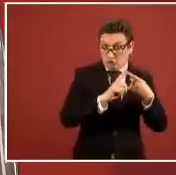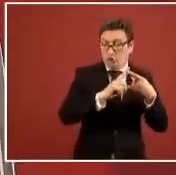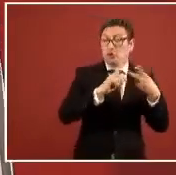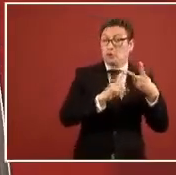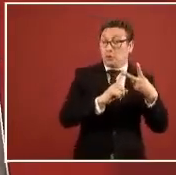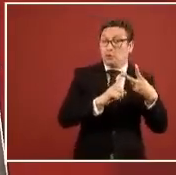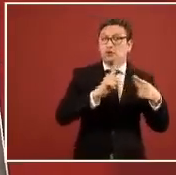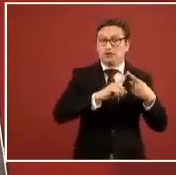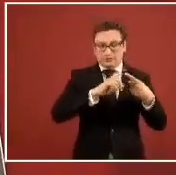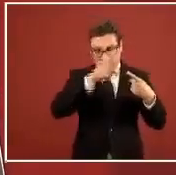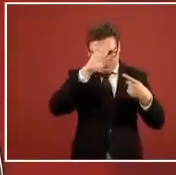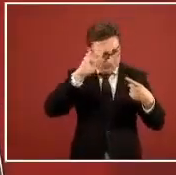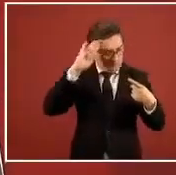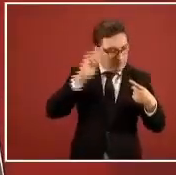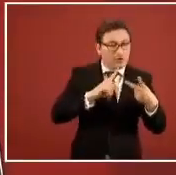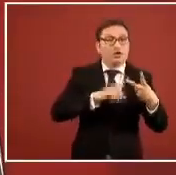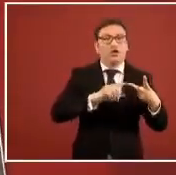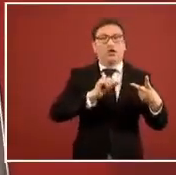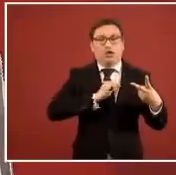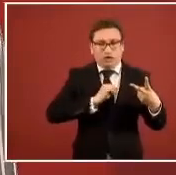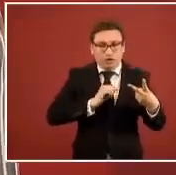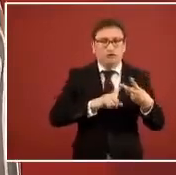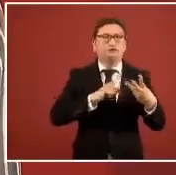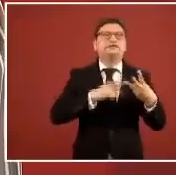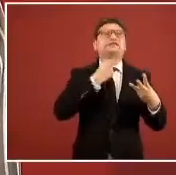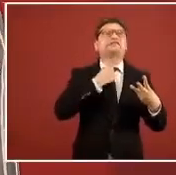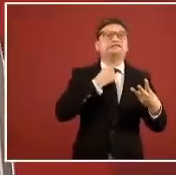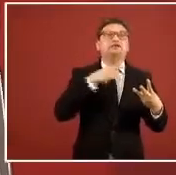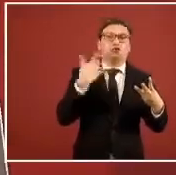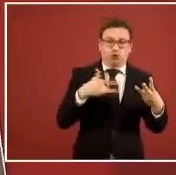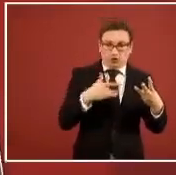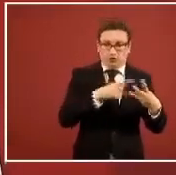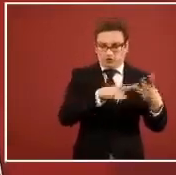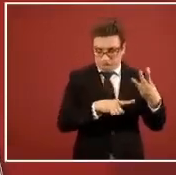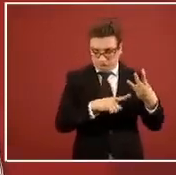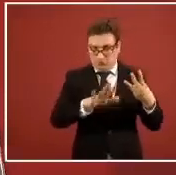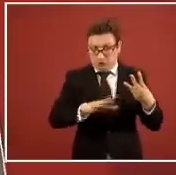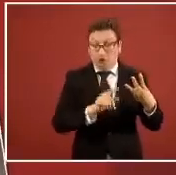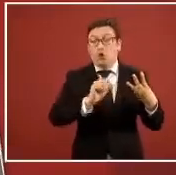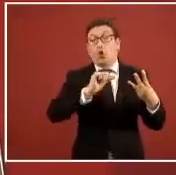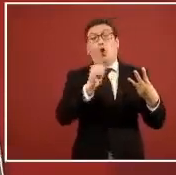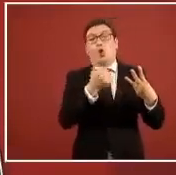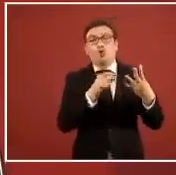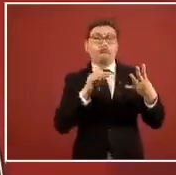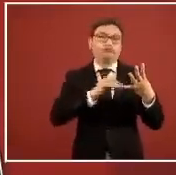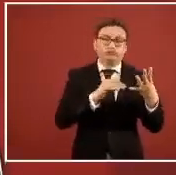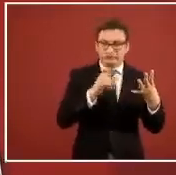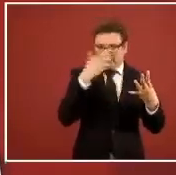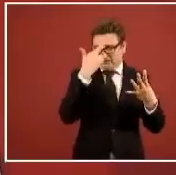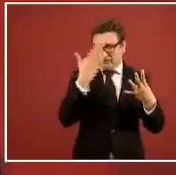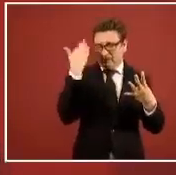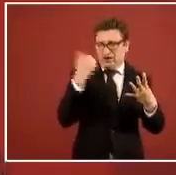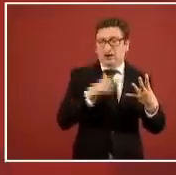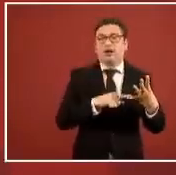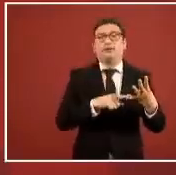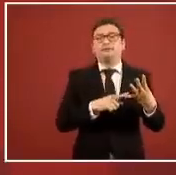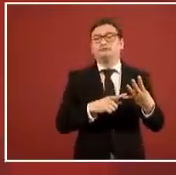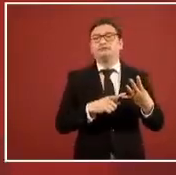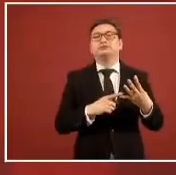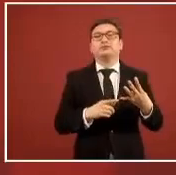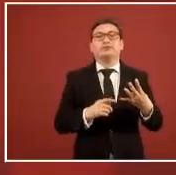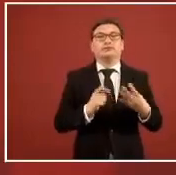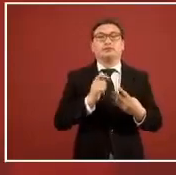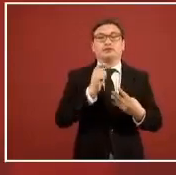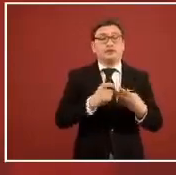3, fiebre, tos y dolor de garganta, y uno adicional, que son los 5 que se mencionaron, que